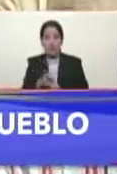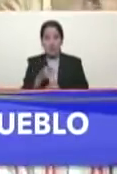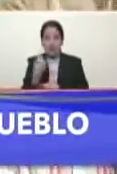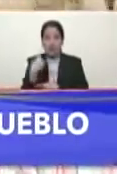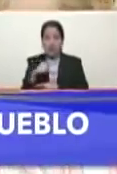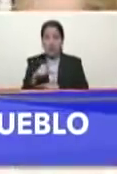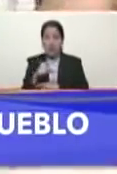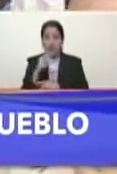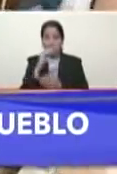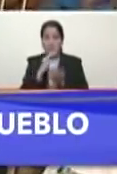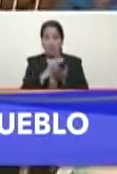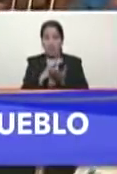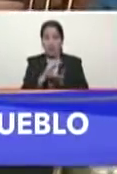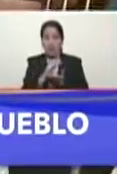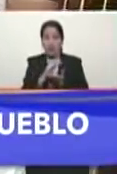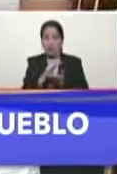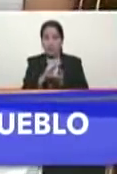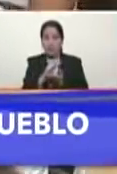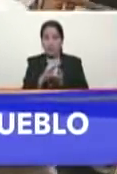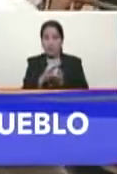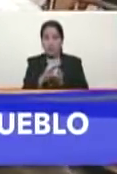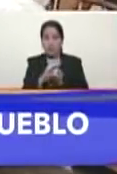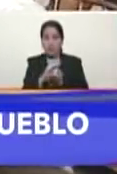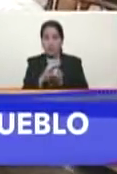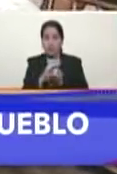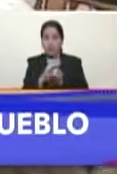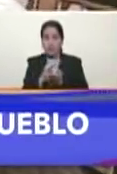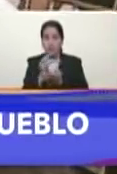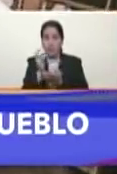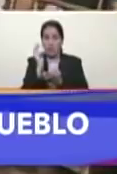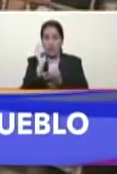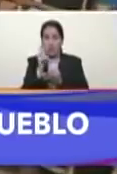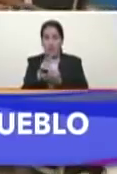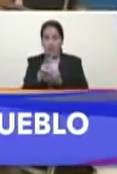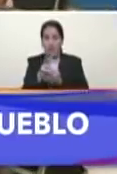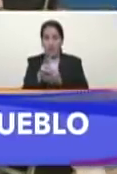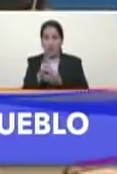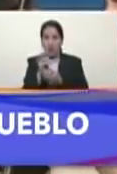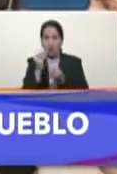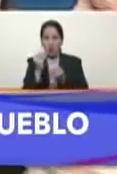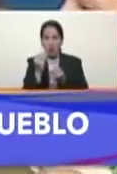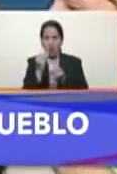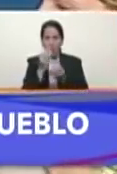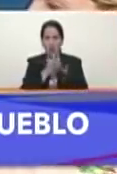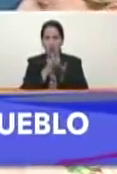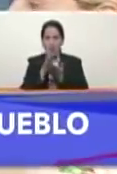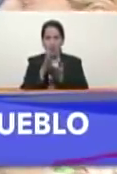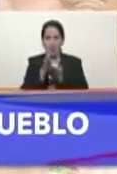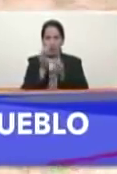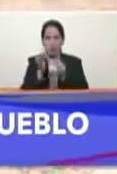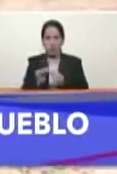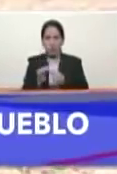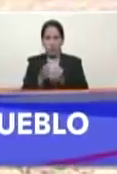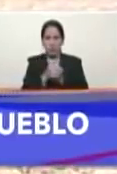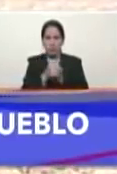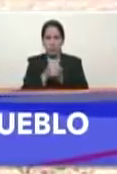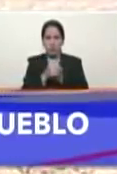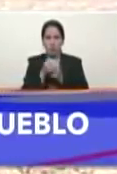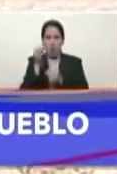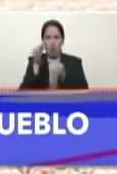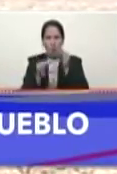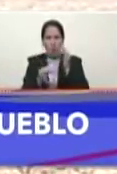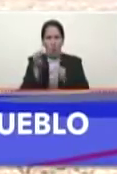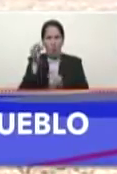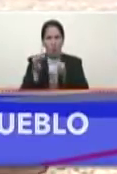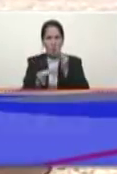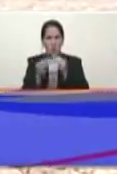historia, de que estamos en el camino correcto, de que llevamos la causa más justa que